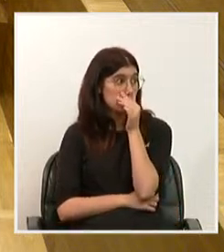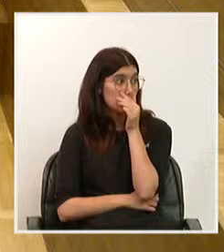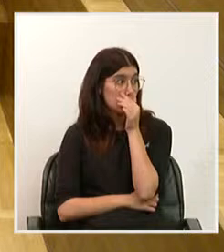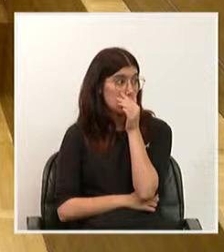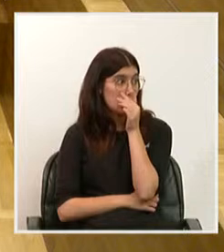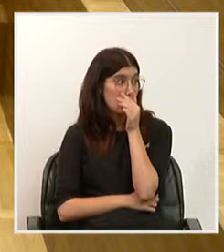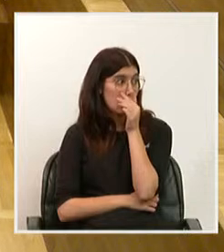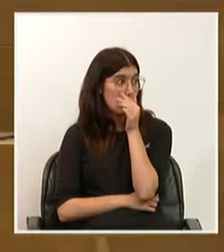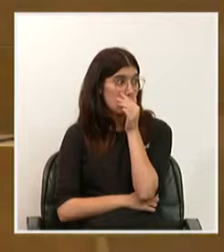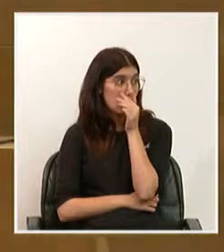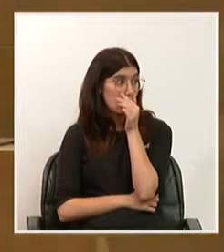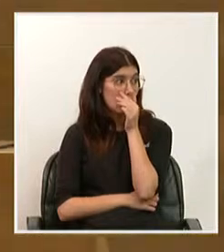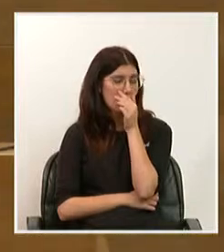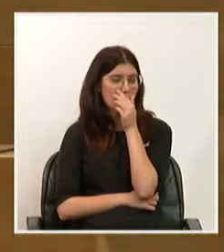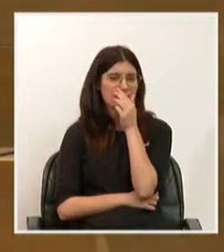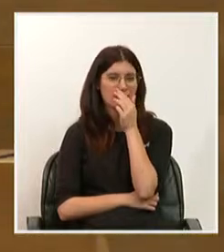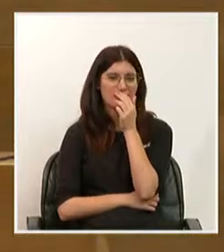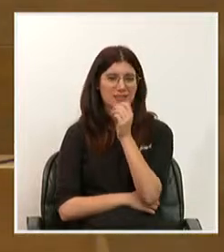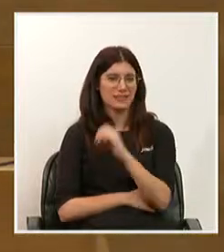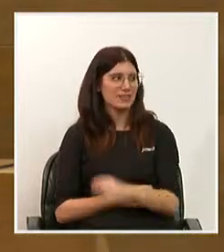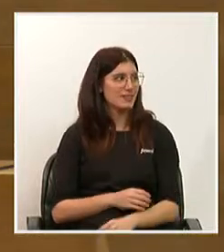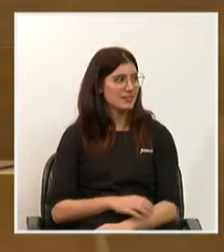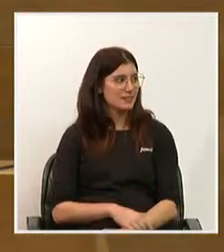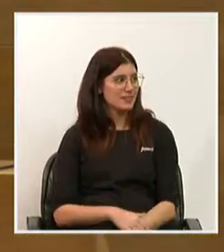problema un momento